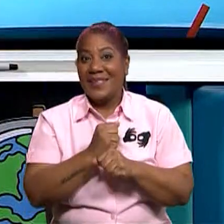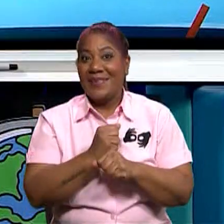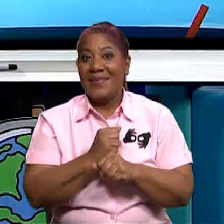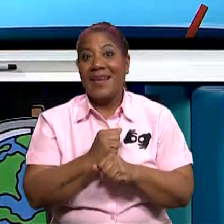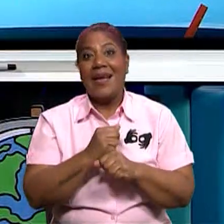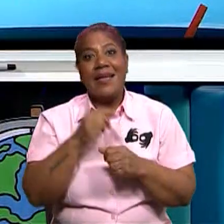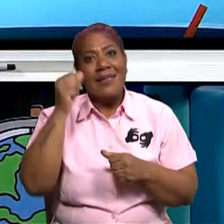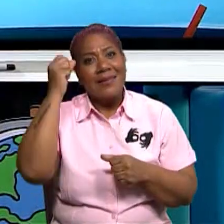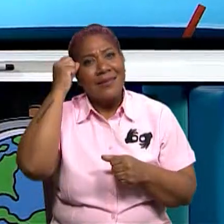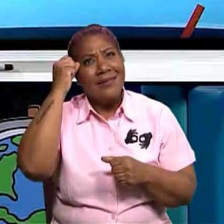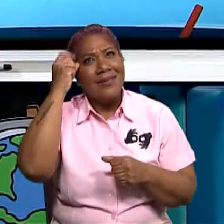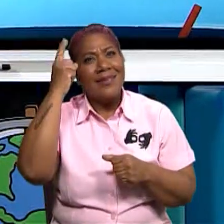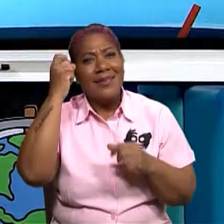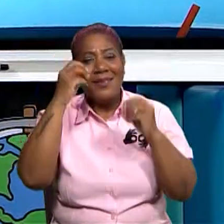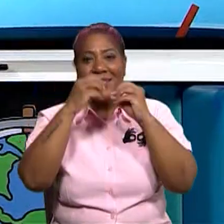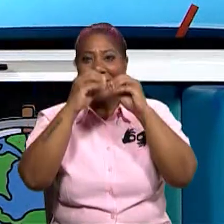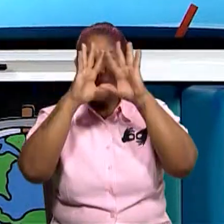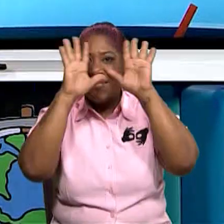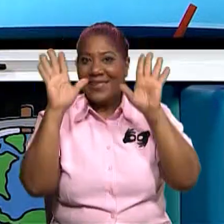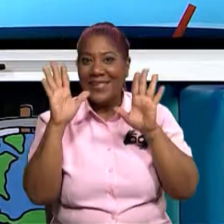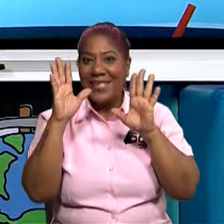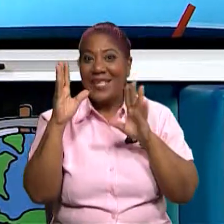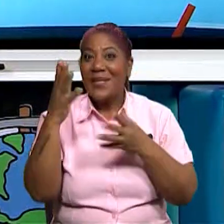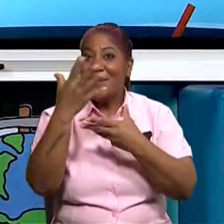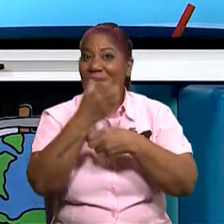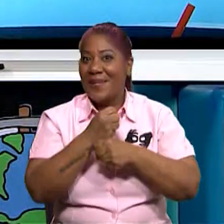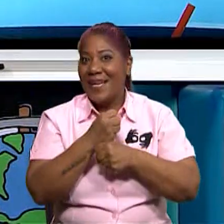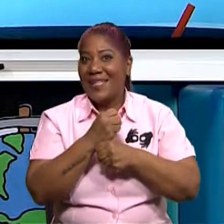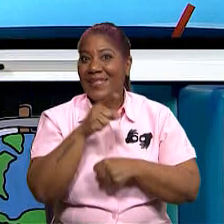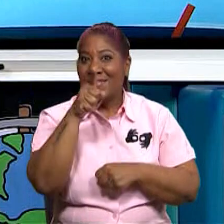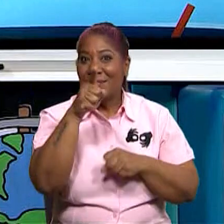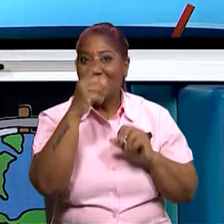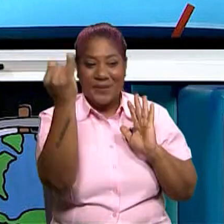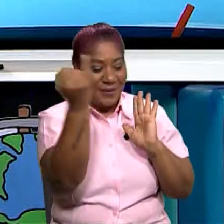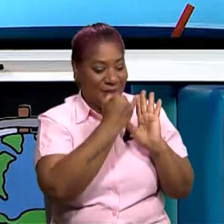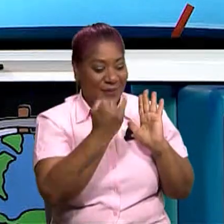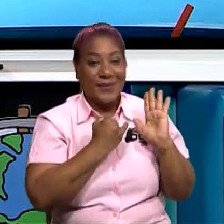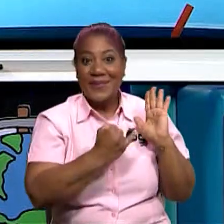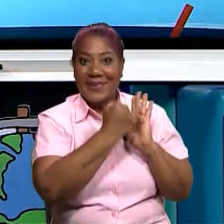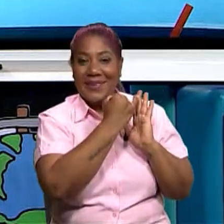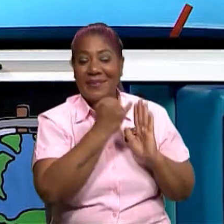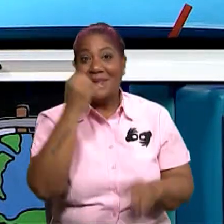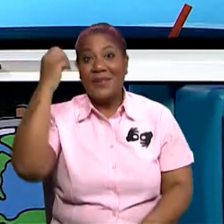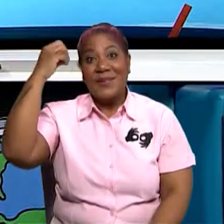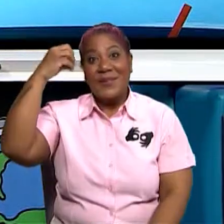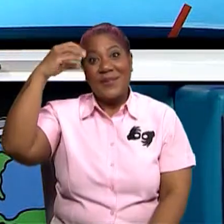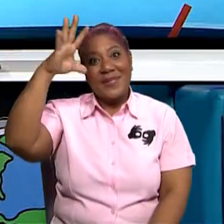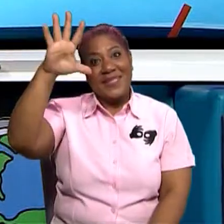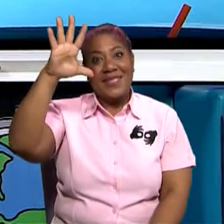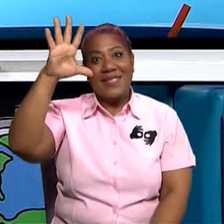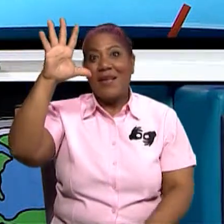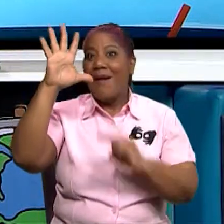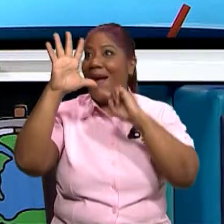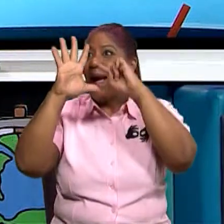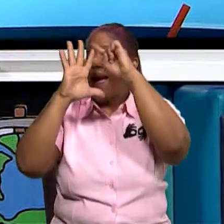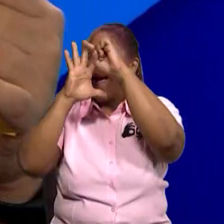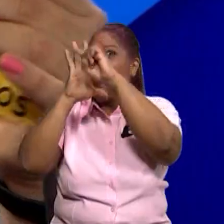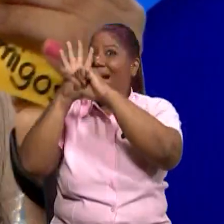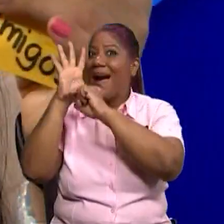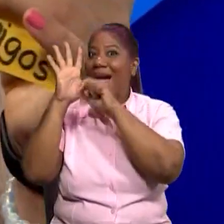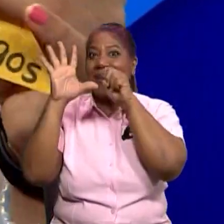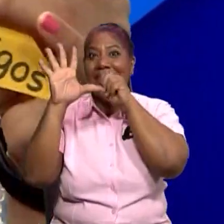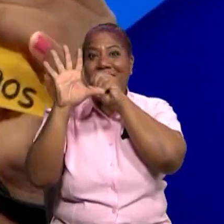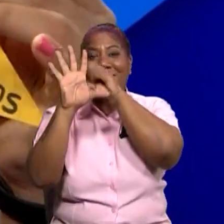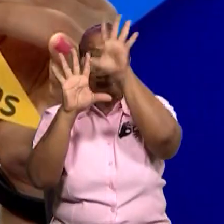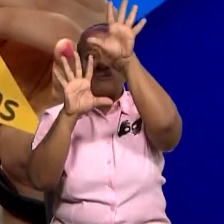un sol muy feliz, como este que aparece aquí. Está formado por un círculo y también por sus rayos